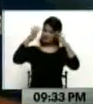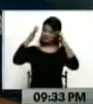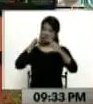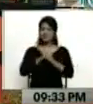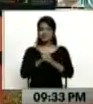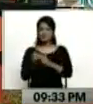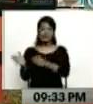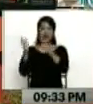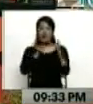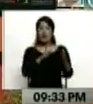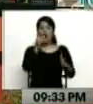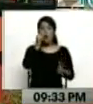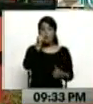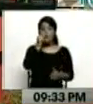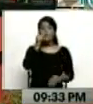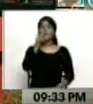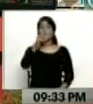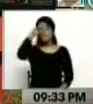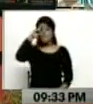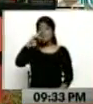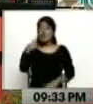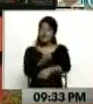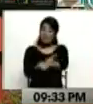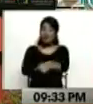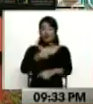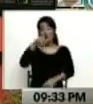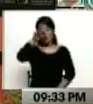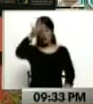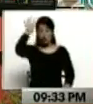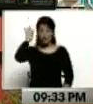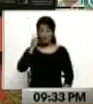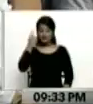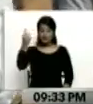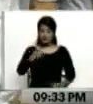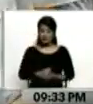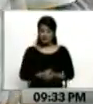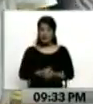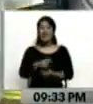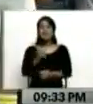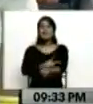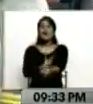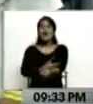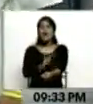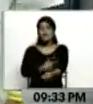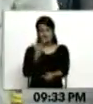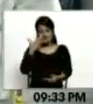Aguirre Oliver Guzmán Aguirre hermano de Robert Serra